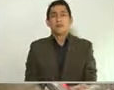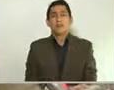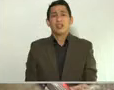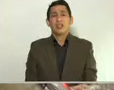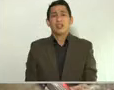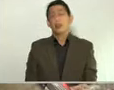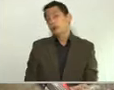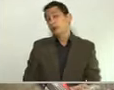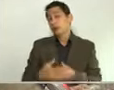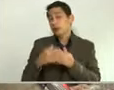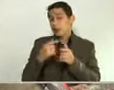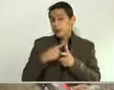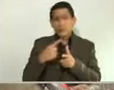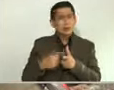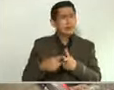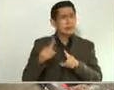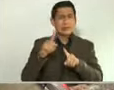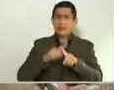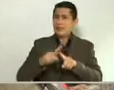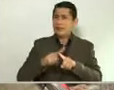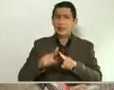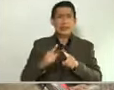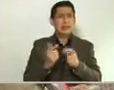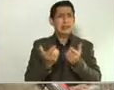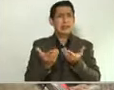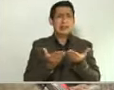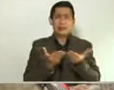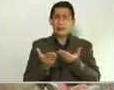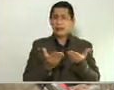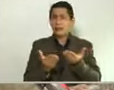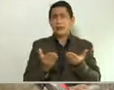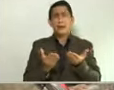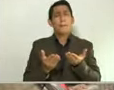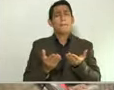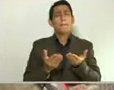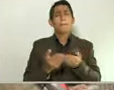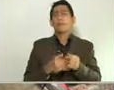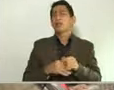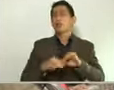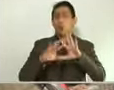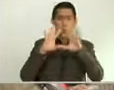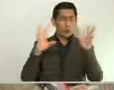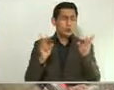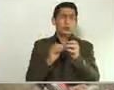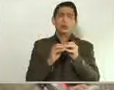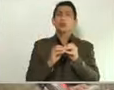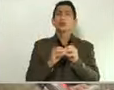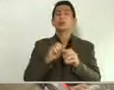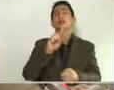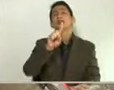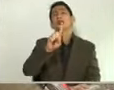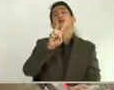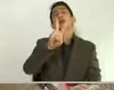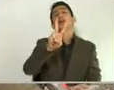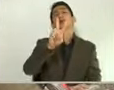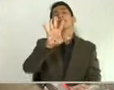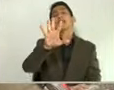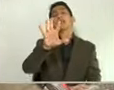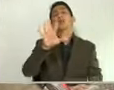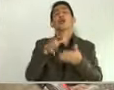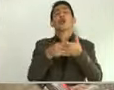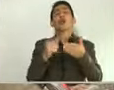escritura, agua potable, alcantarillado, todo. ¿Y cuánto pagan al mes? $125 al mes, y no necesitas tener